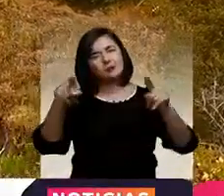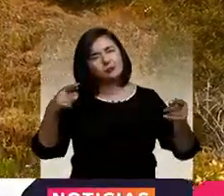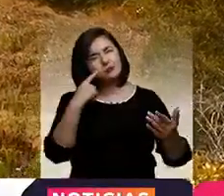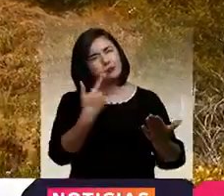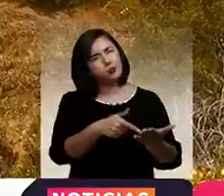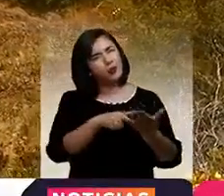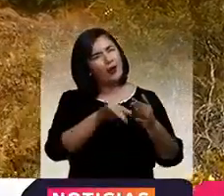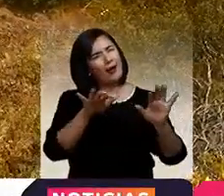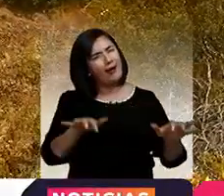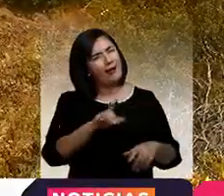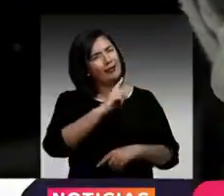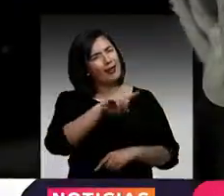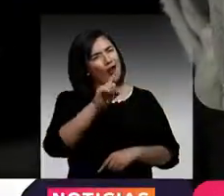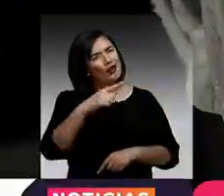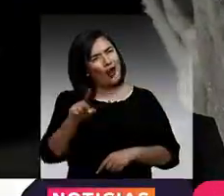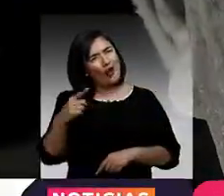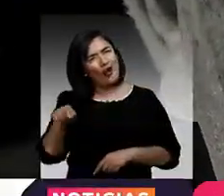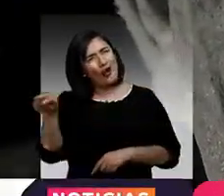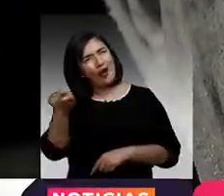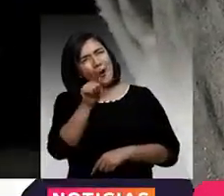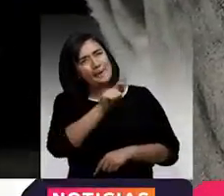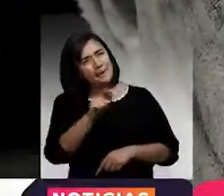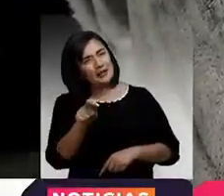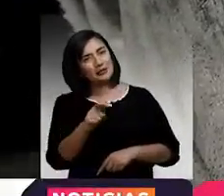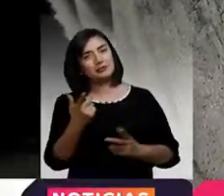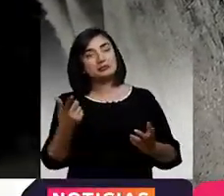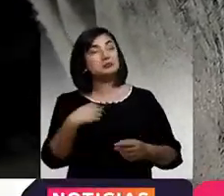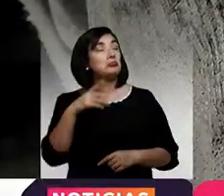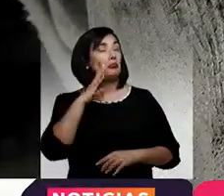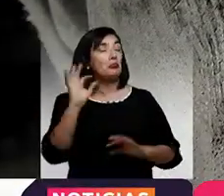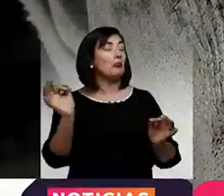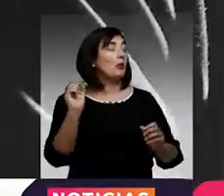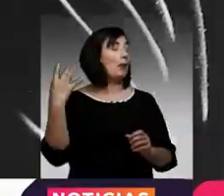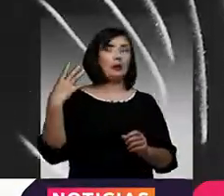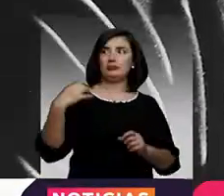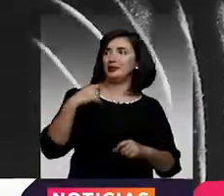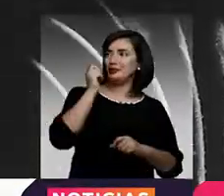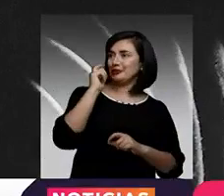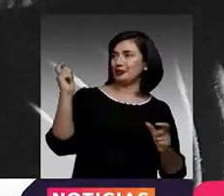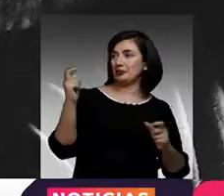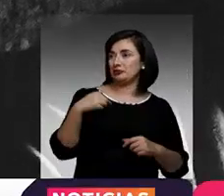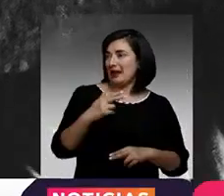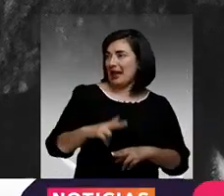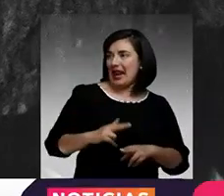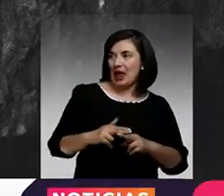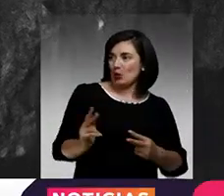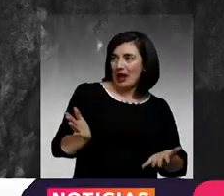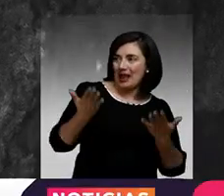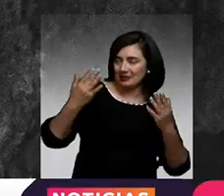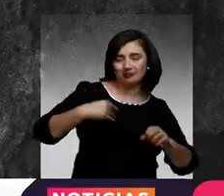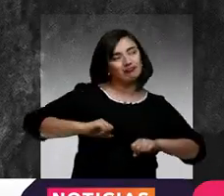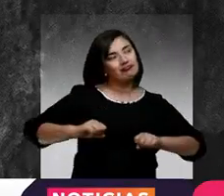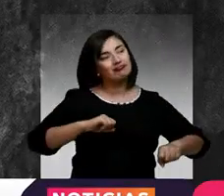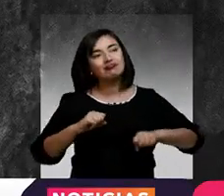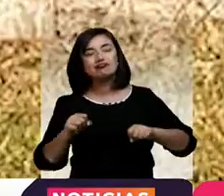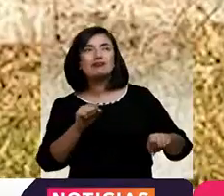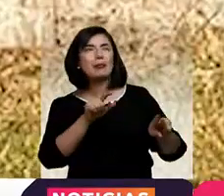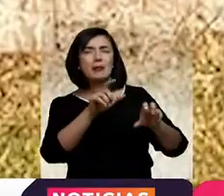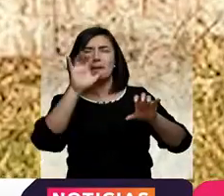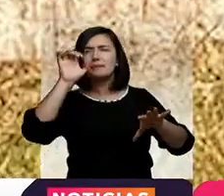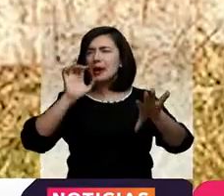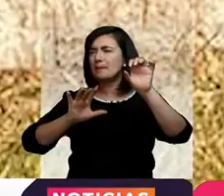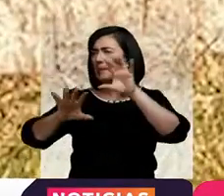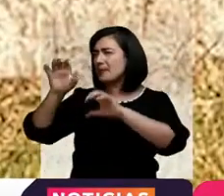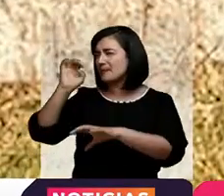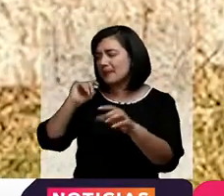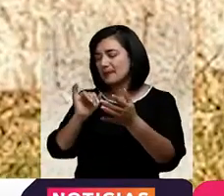en las cuales los protagonistas no están preparados para el disparo de la cámara. Estas fotos tienen sus características, por